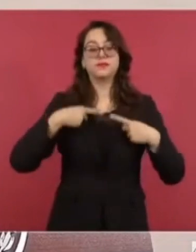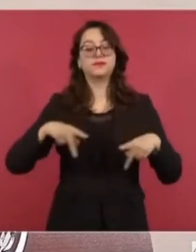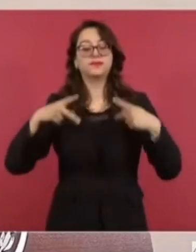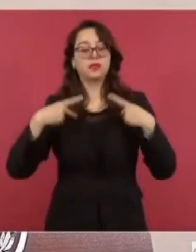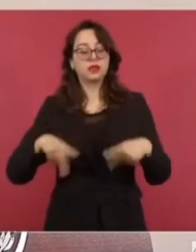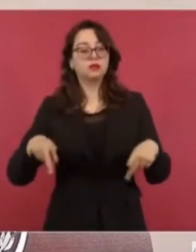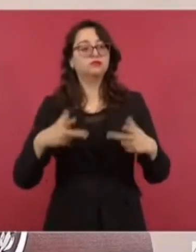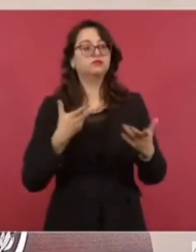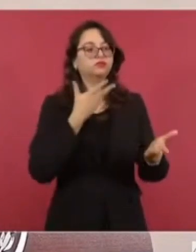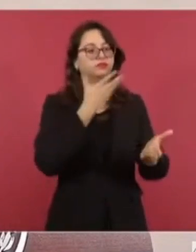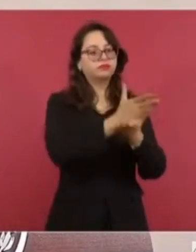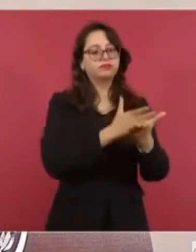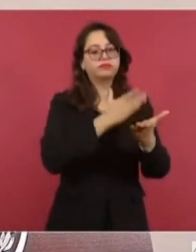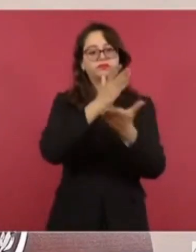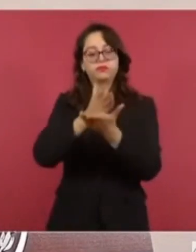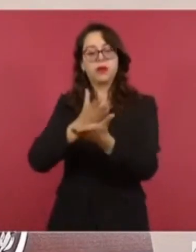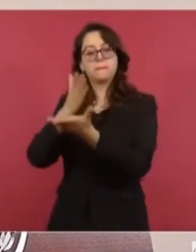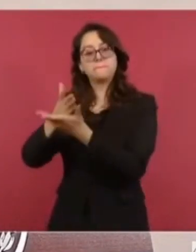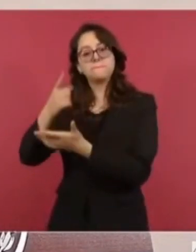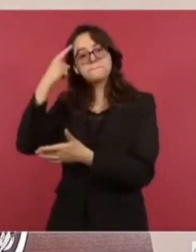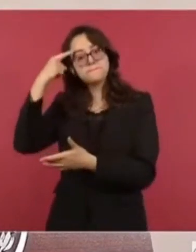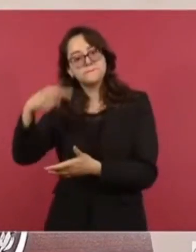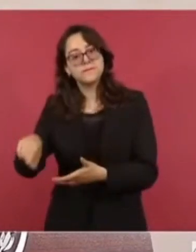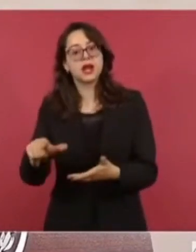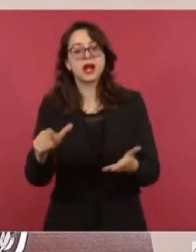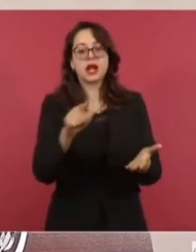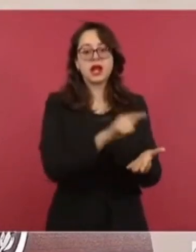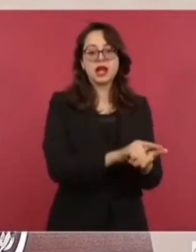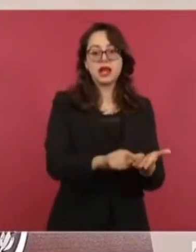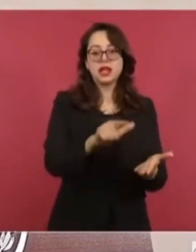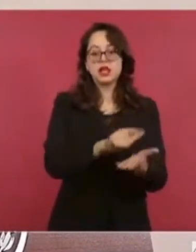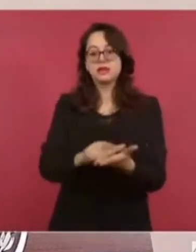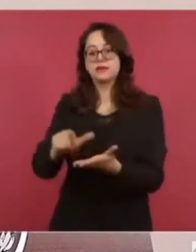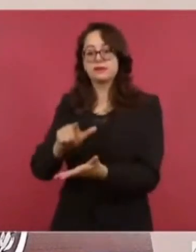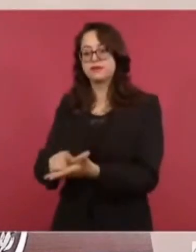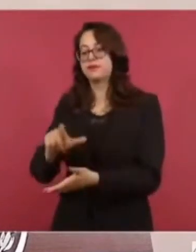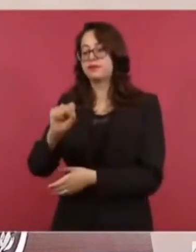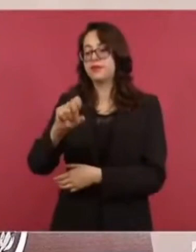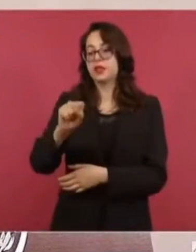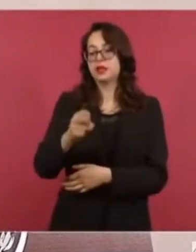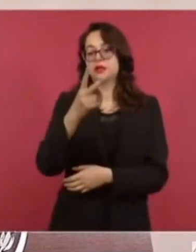lo que aquí se anota, en saneamiento de 32 colonias,